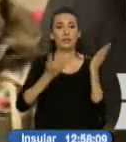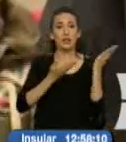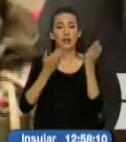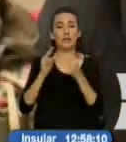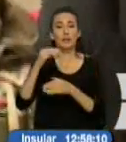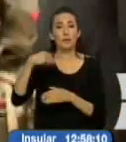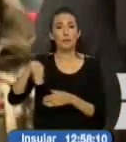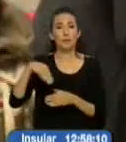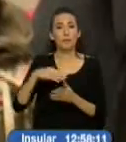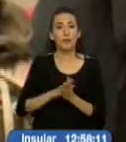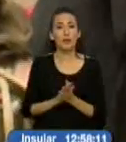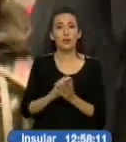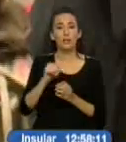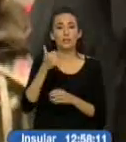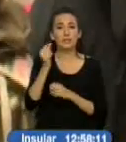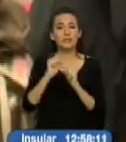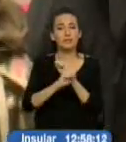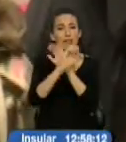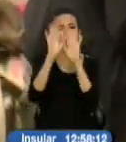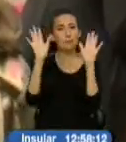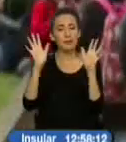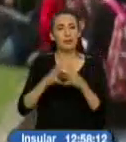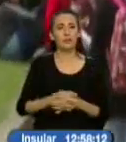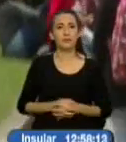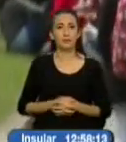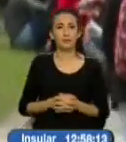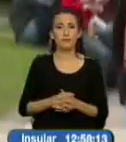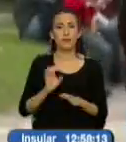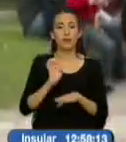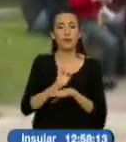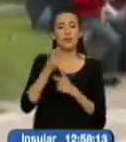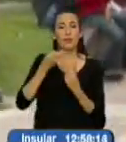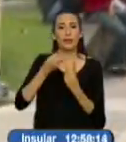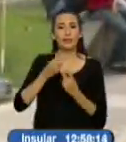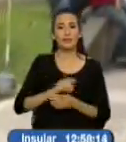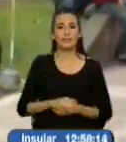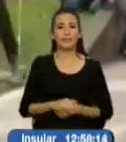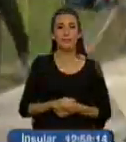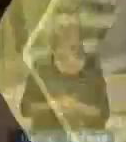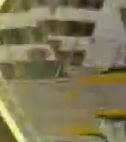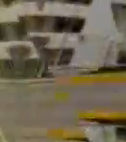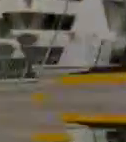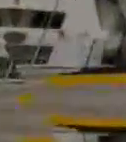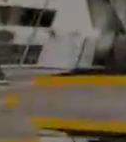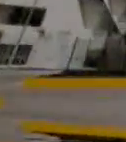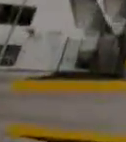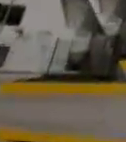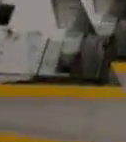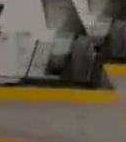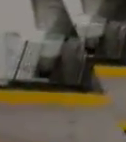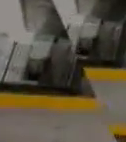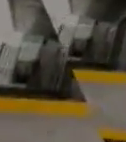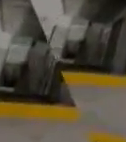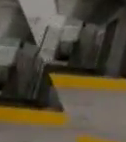este miércoles a las 10 de la mañana, hora local. Javier Ceballos, Ecuador TV.